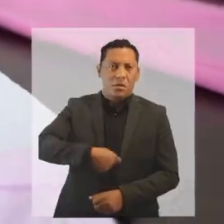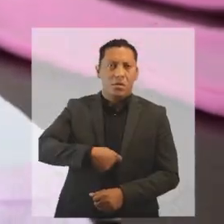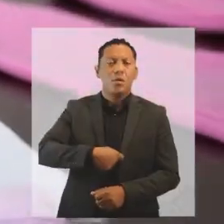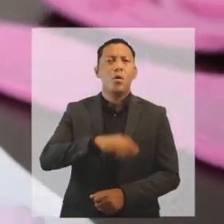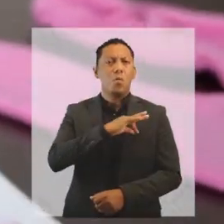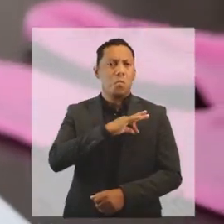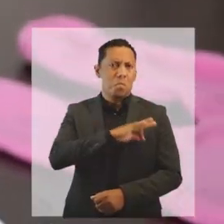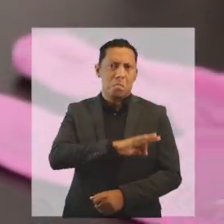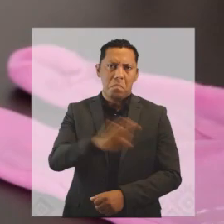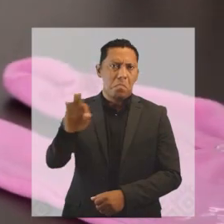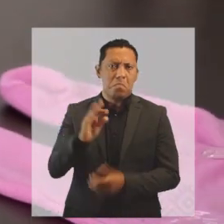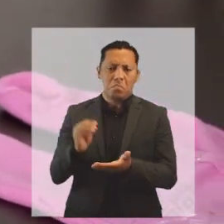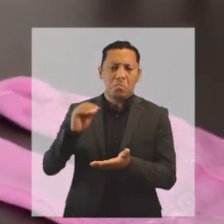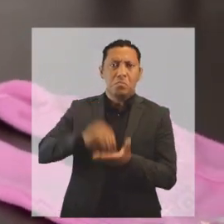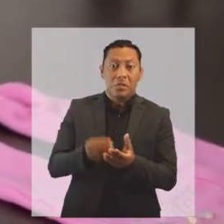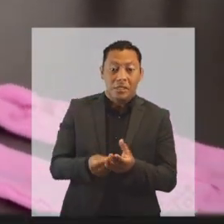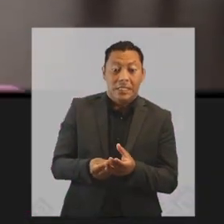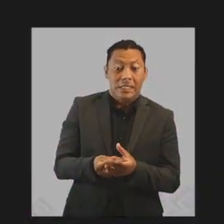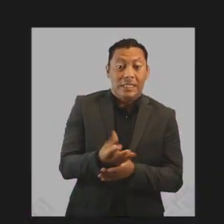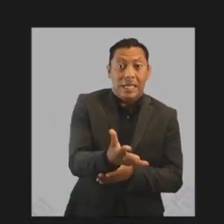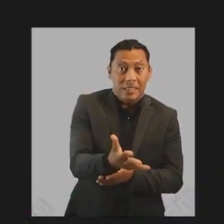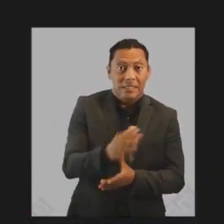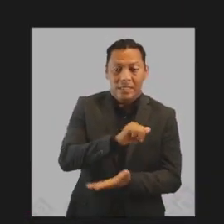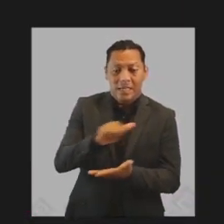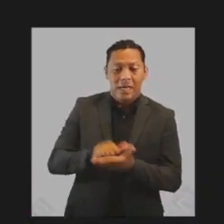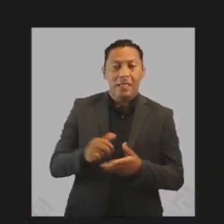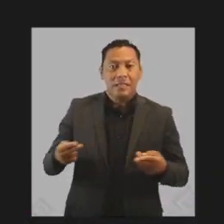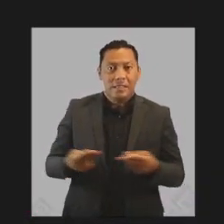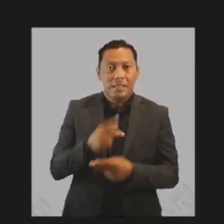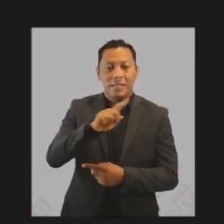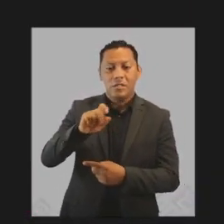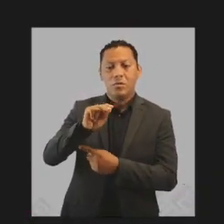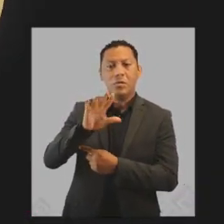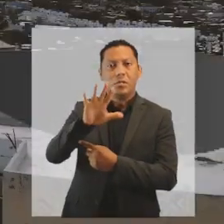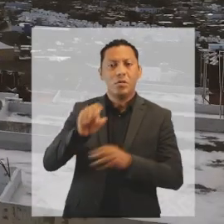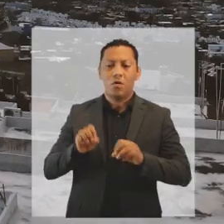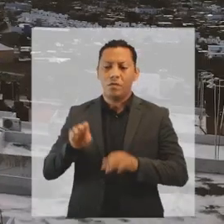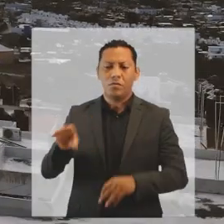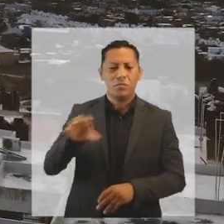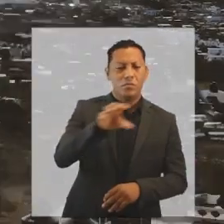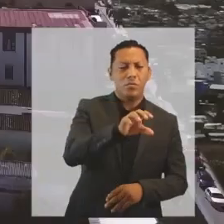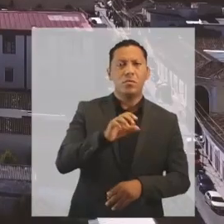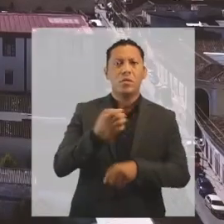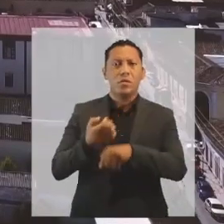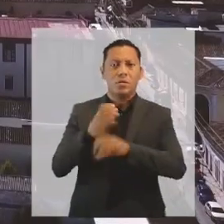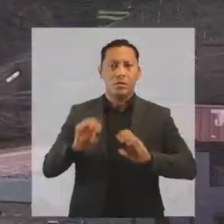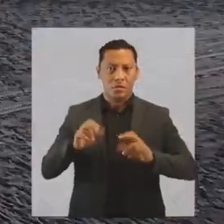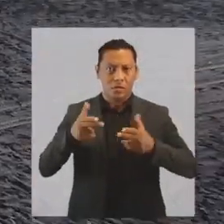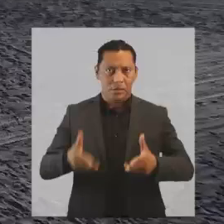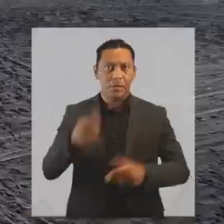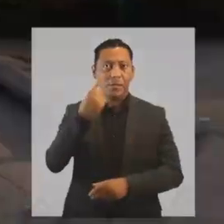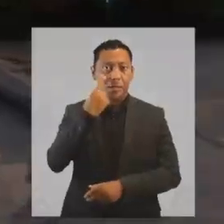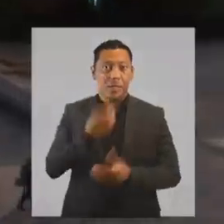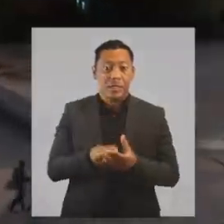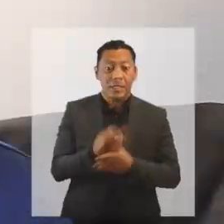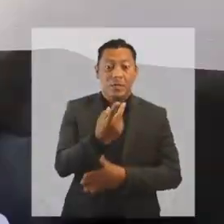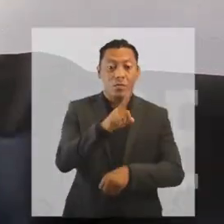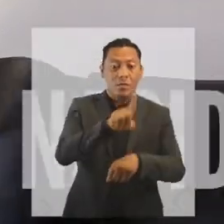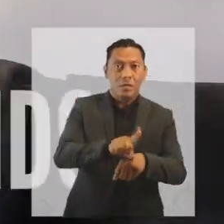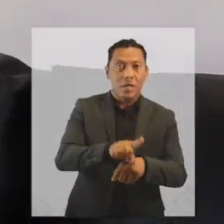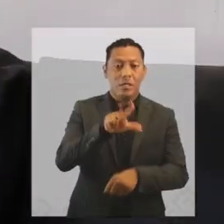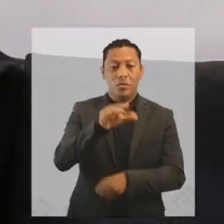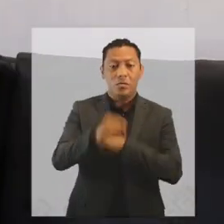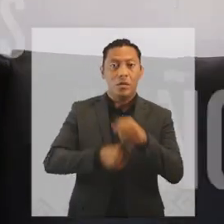identidad. Realiza el trámite de registro de nacimiento en cualquiera de las 185 oficialías del Registro Civil del Estado. Desde un